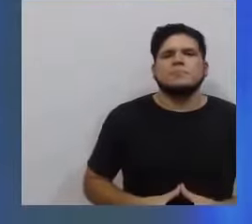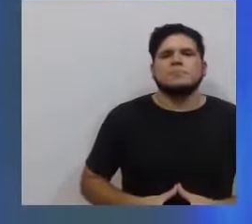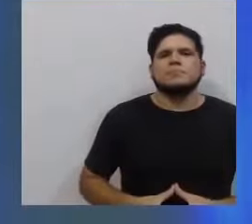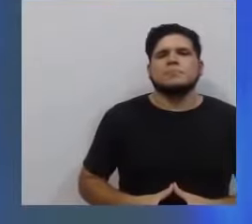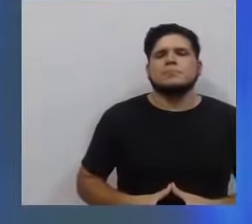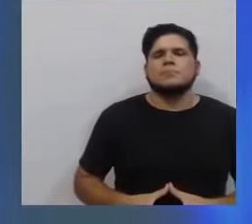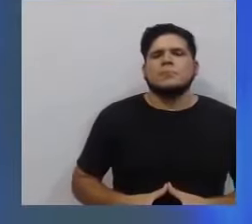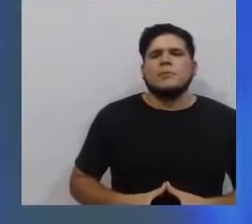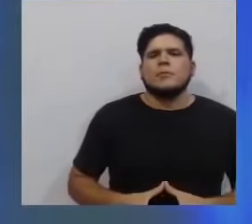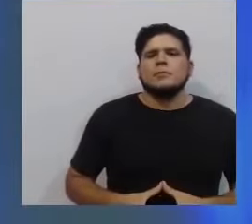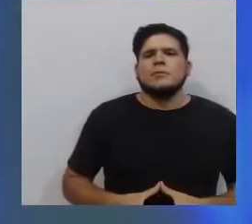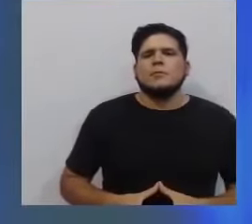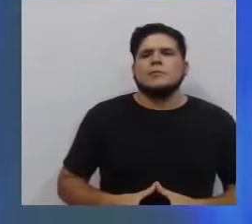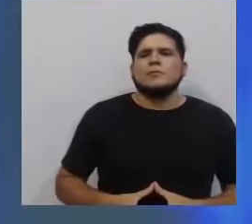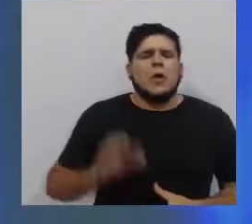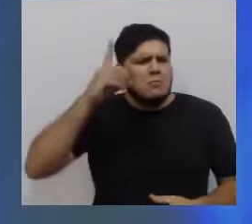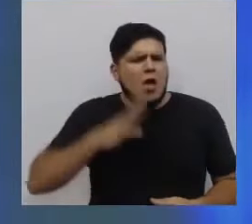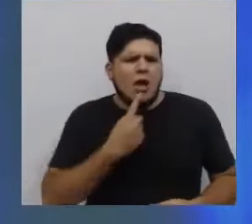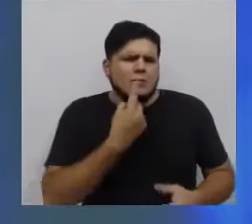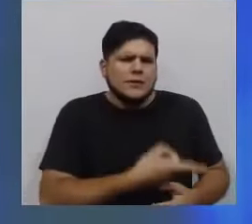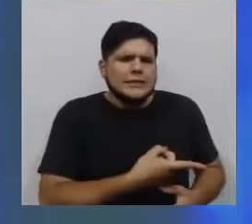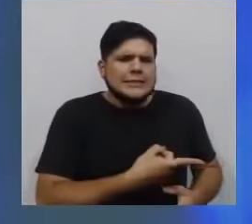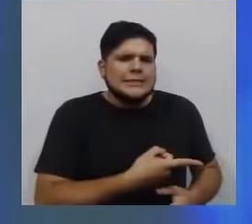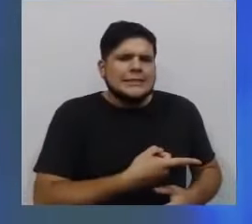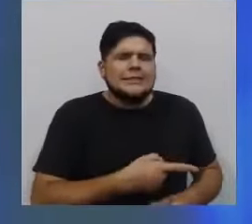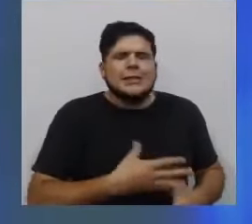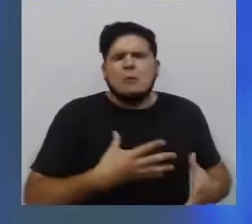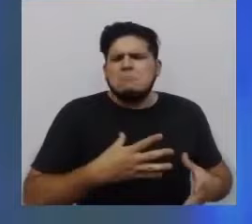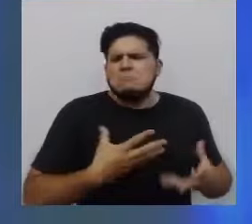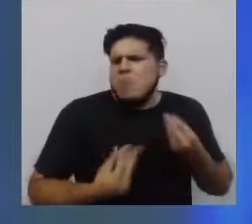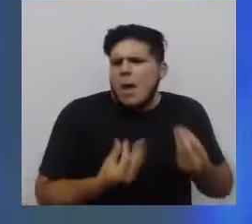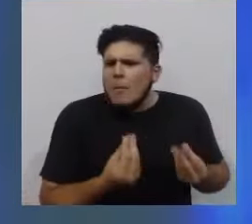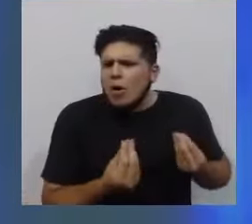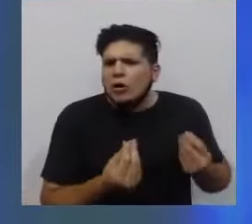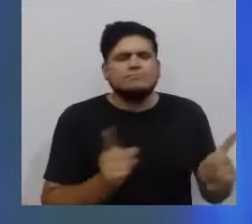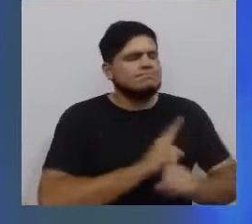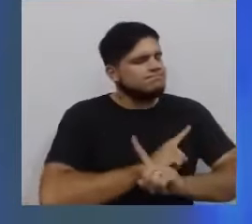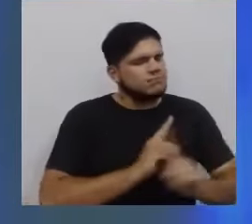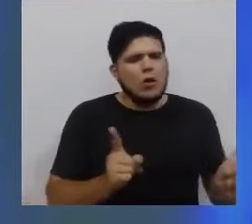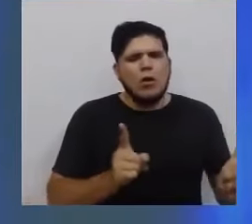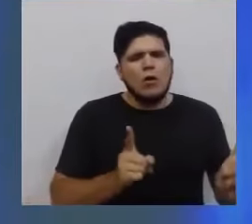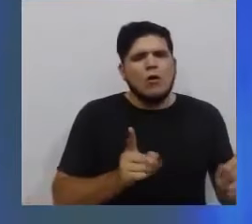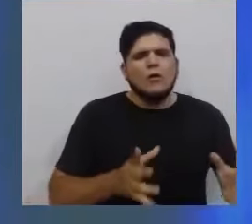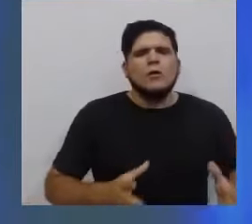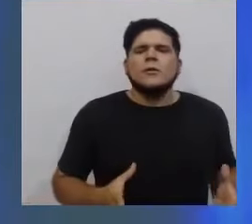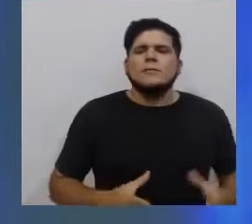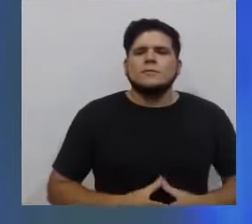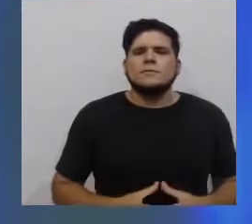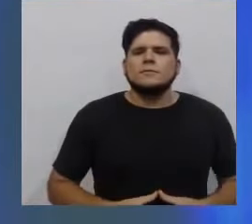temas no temas tampoco desmayes o se les está diciendo